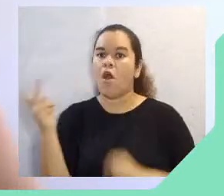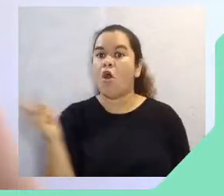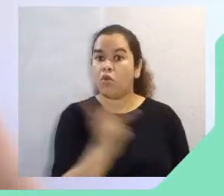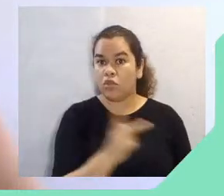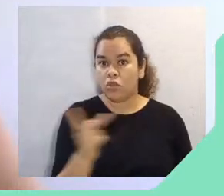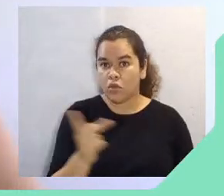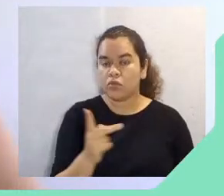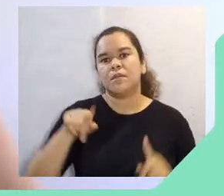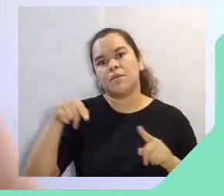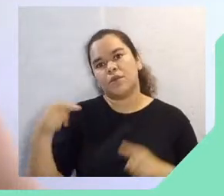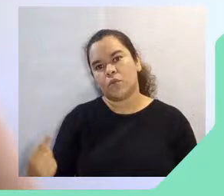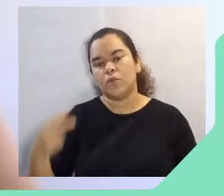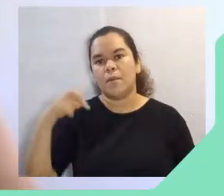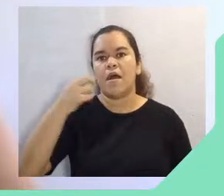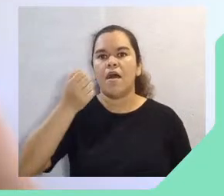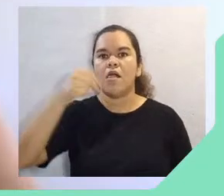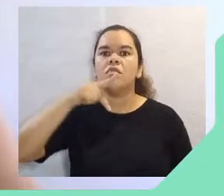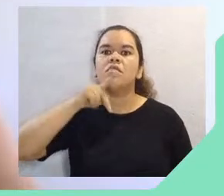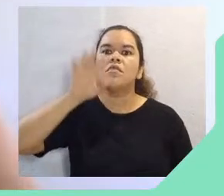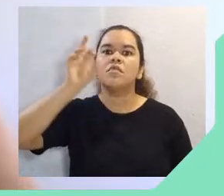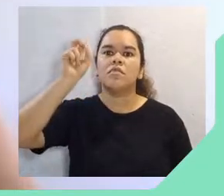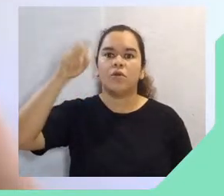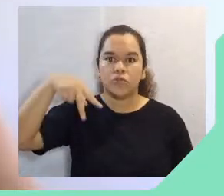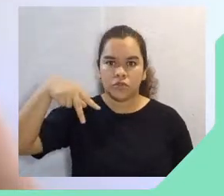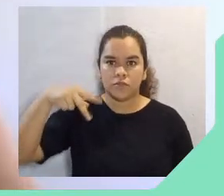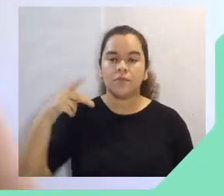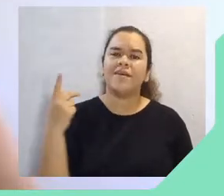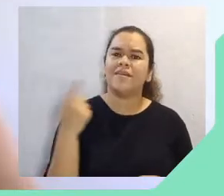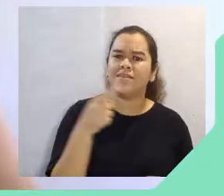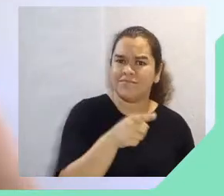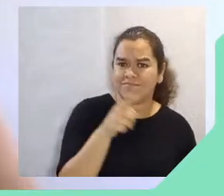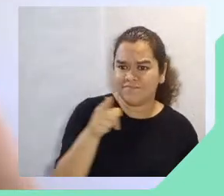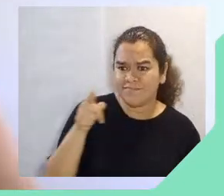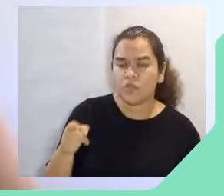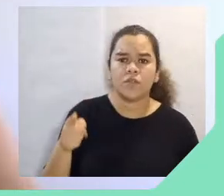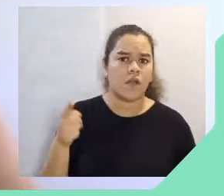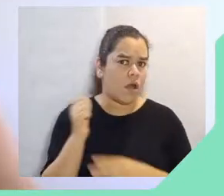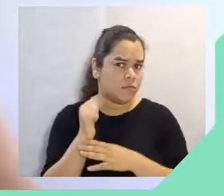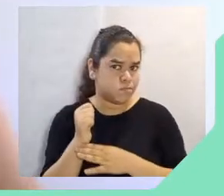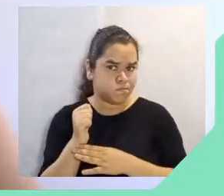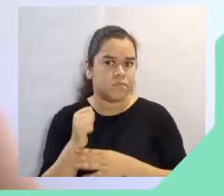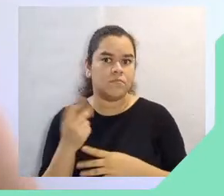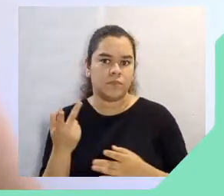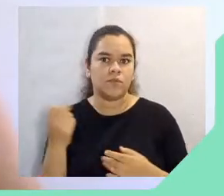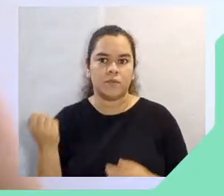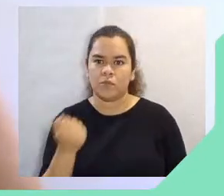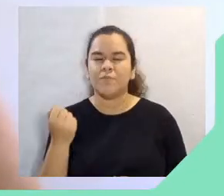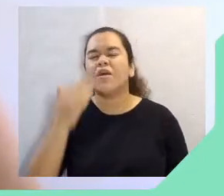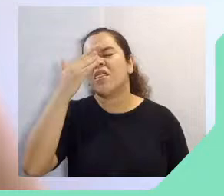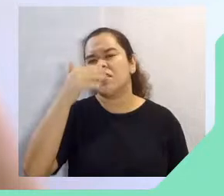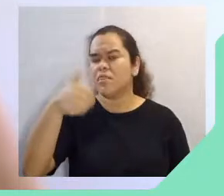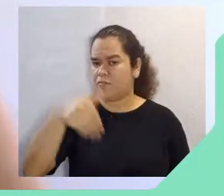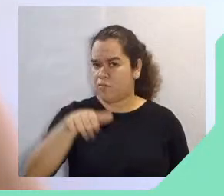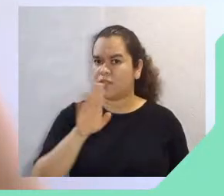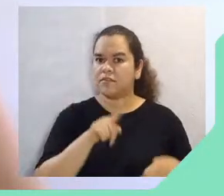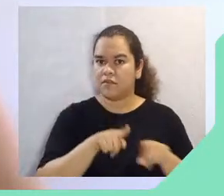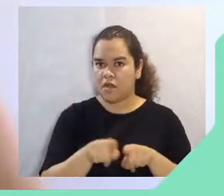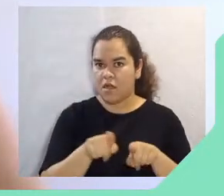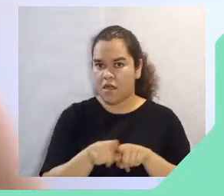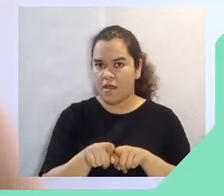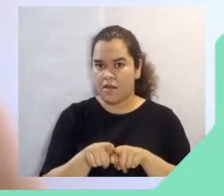es un lenguaje que está muy utilizado ahora. Si bien dentro de la carrera específicamente nosotros